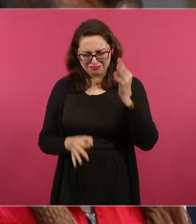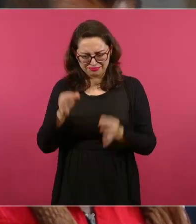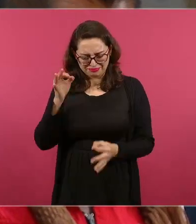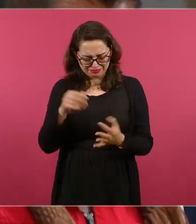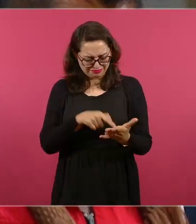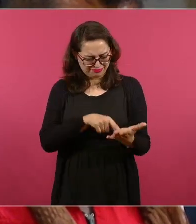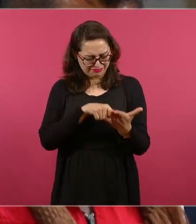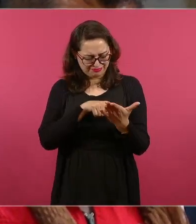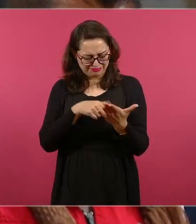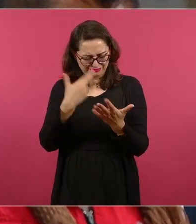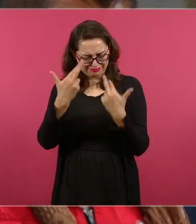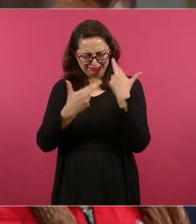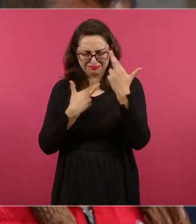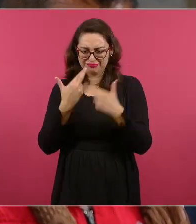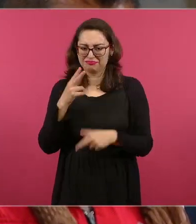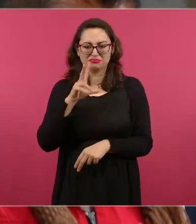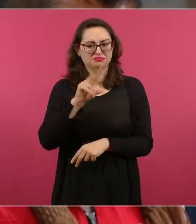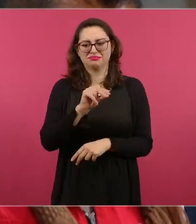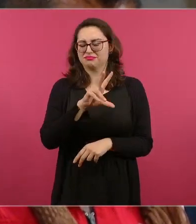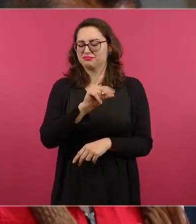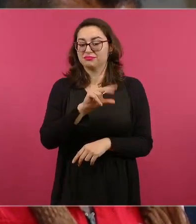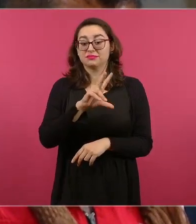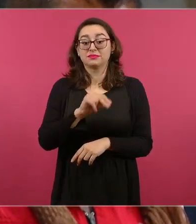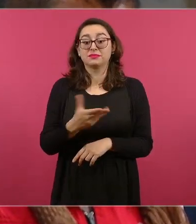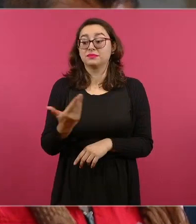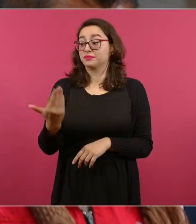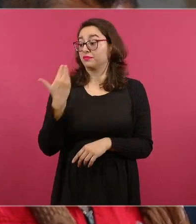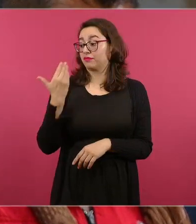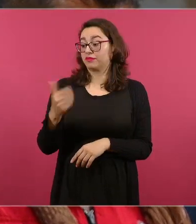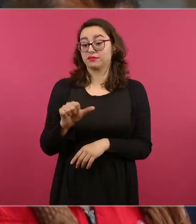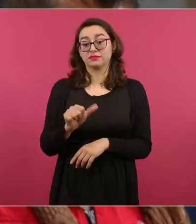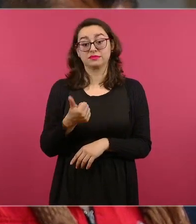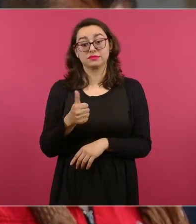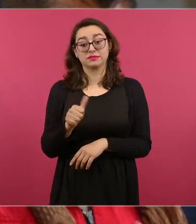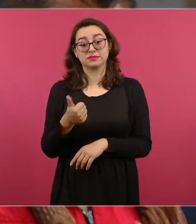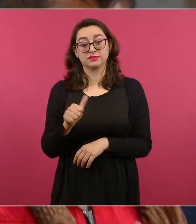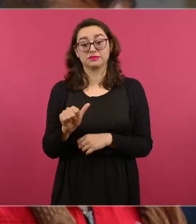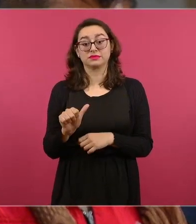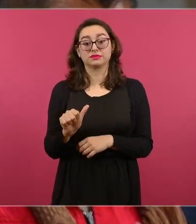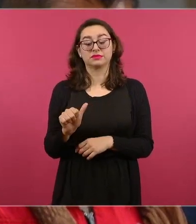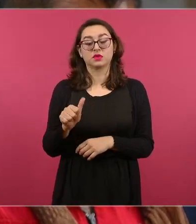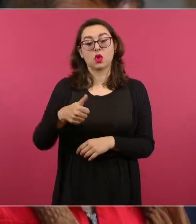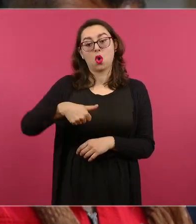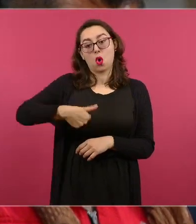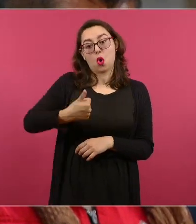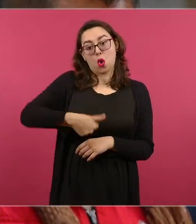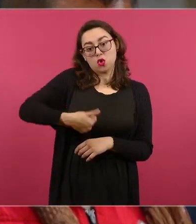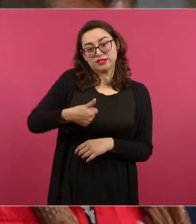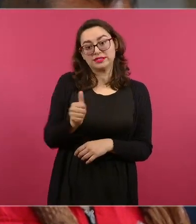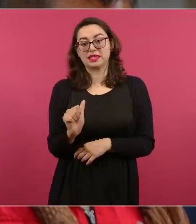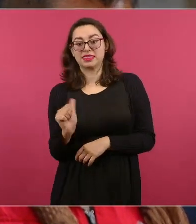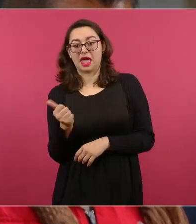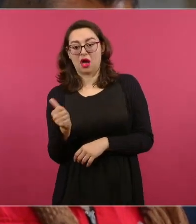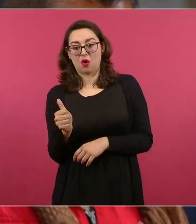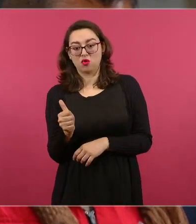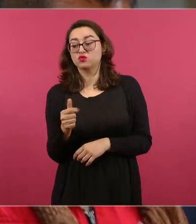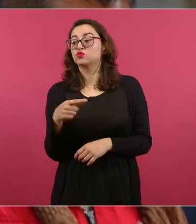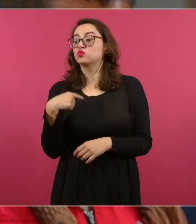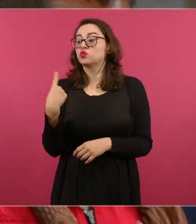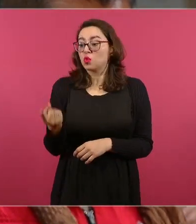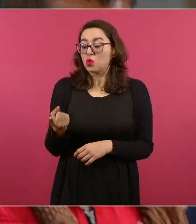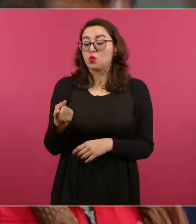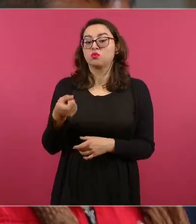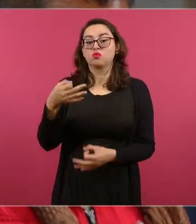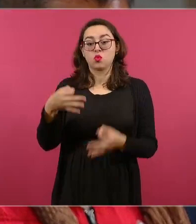beneficio hasta que en la última audiencia del 11 de agosto el juez Enedino Jiménez